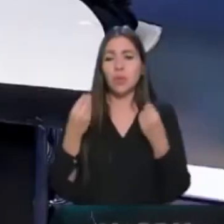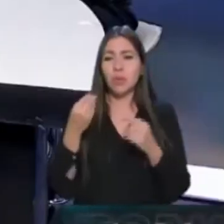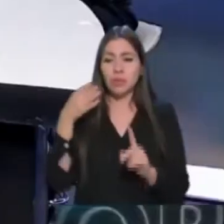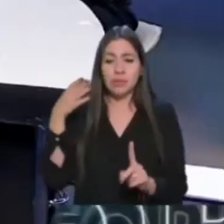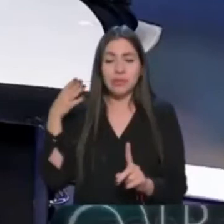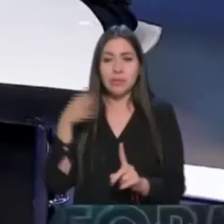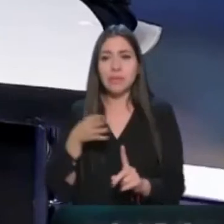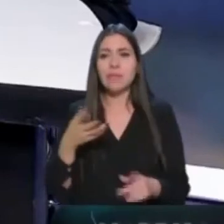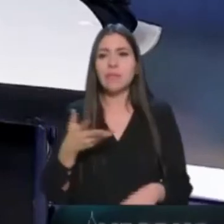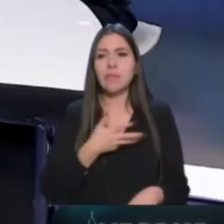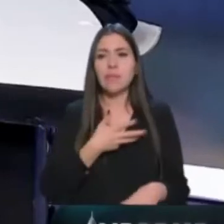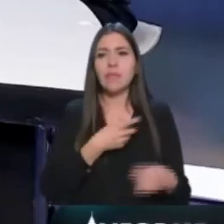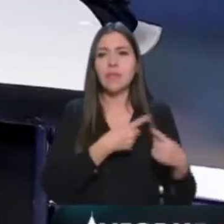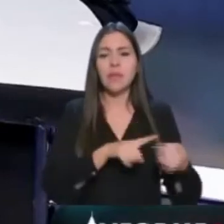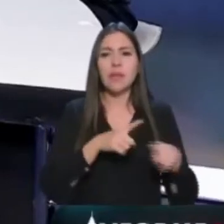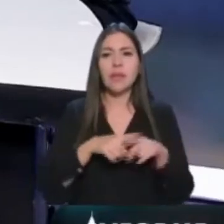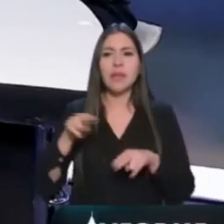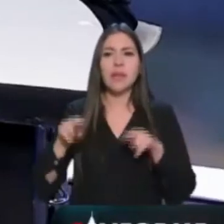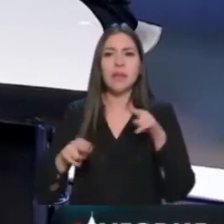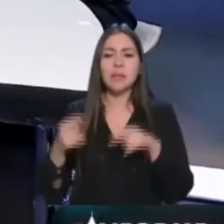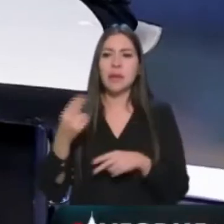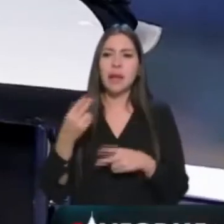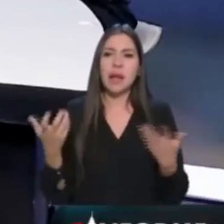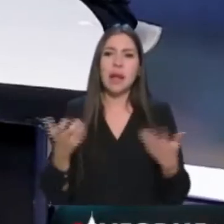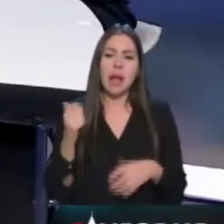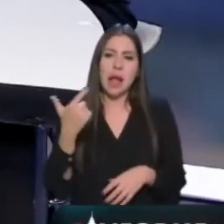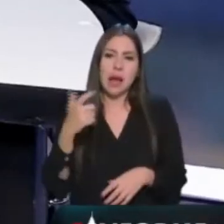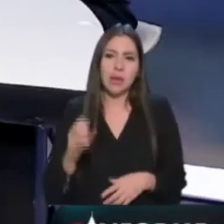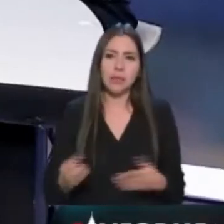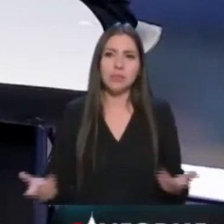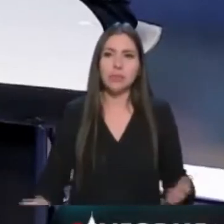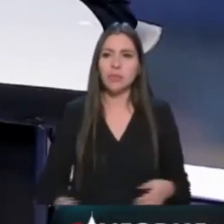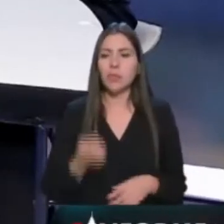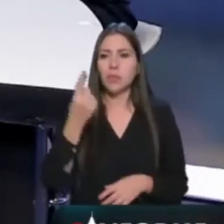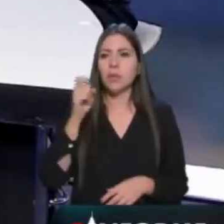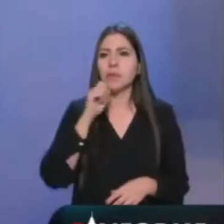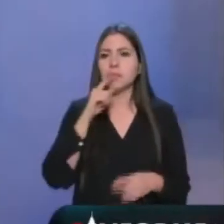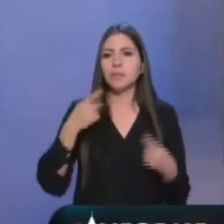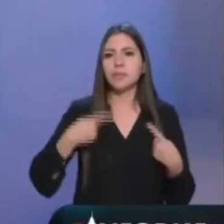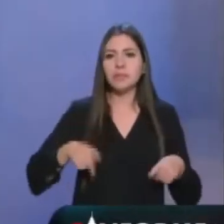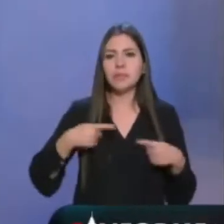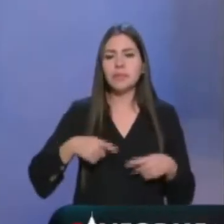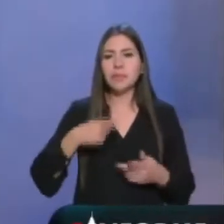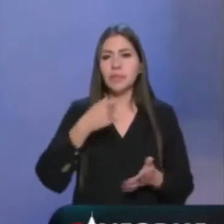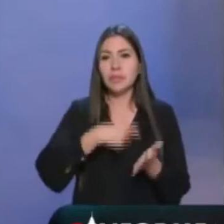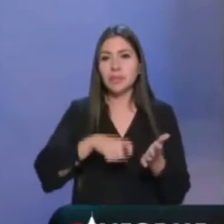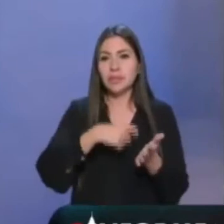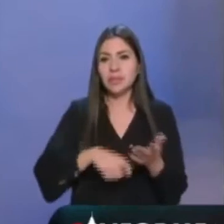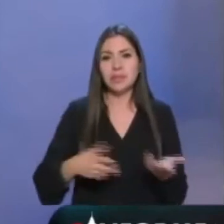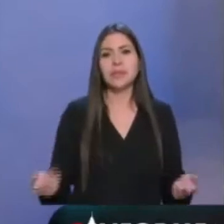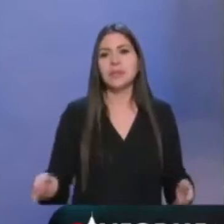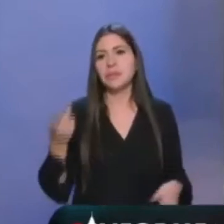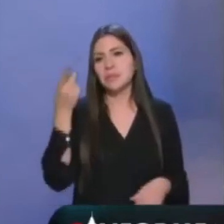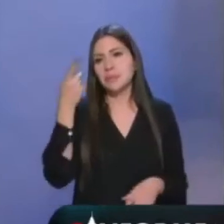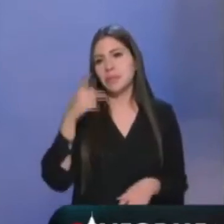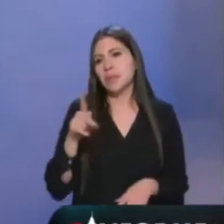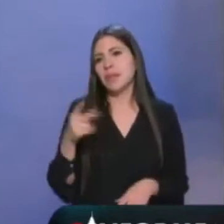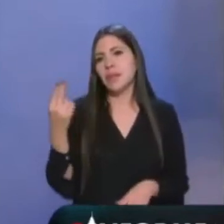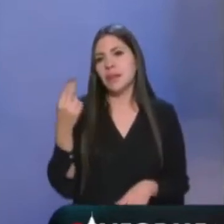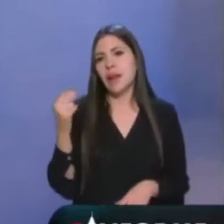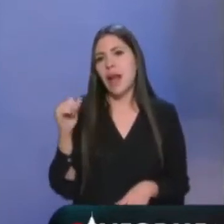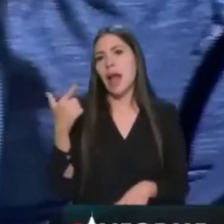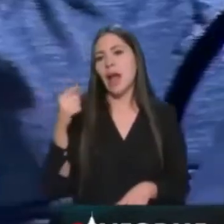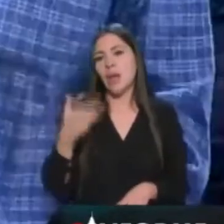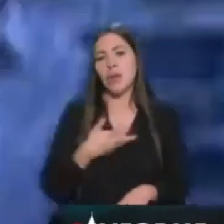varios niveles en donde se tiene que actuar. Una es, por supuesto, los consumidores, pero sin duda tiene que haber ahí pero algo. La respuesta de